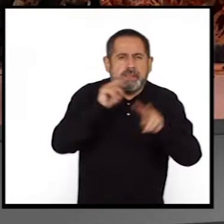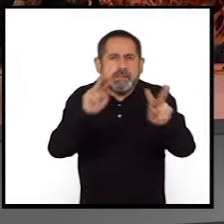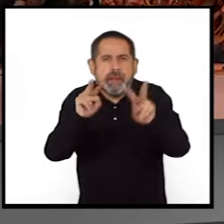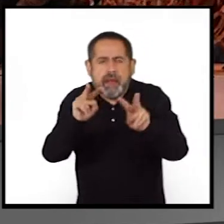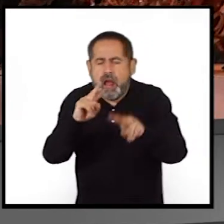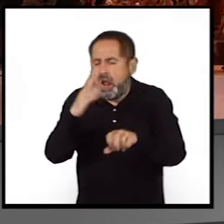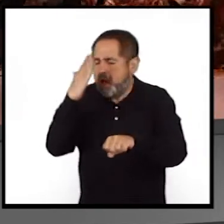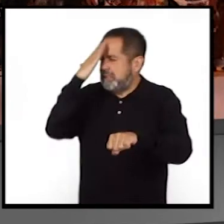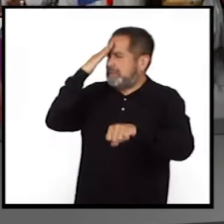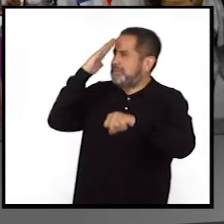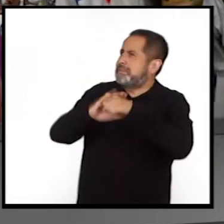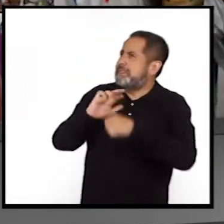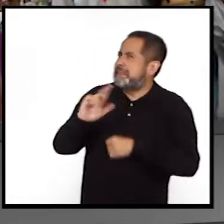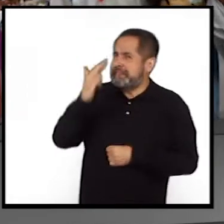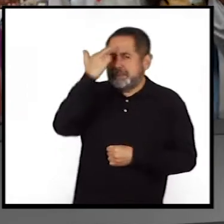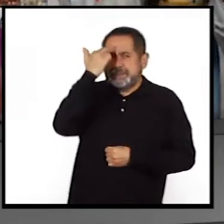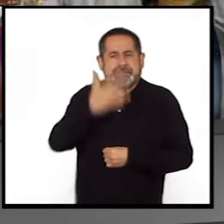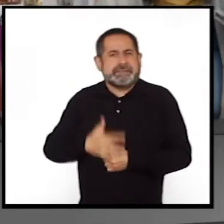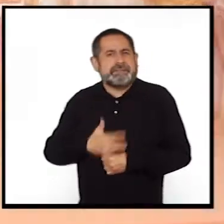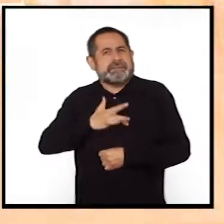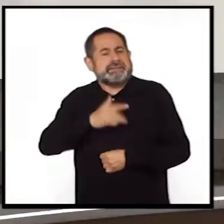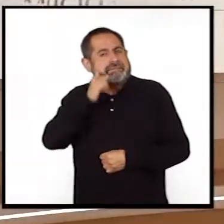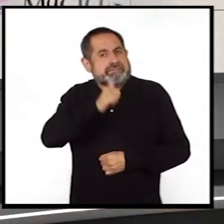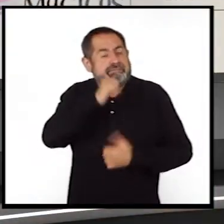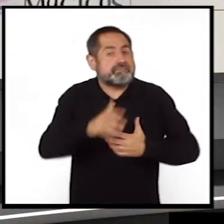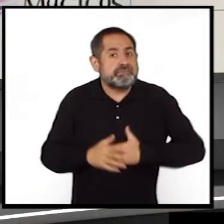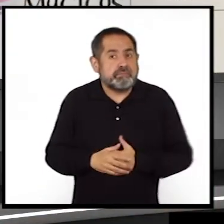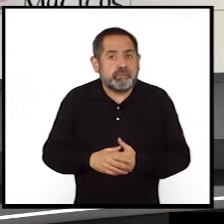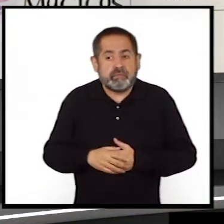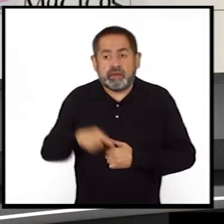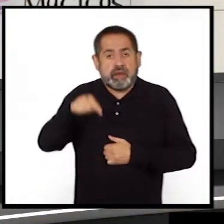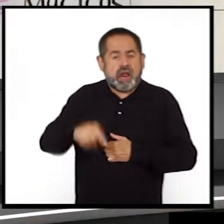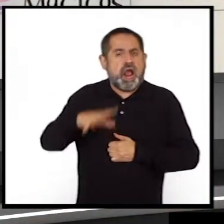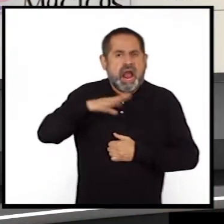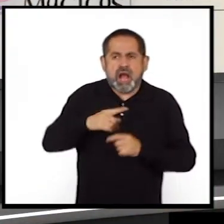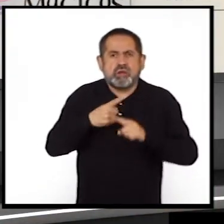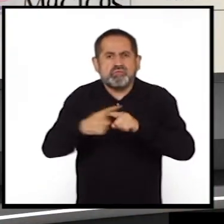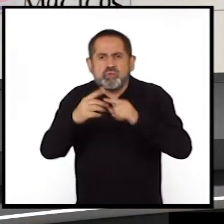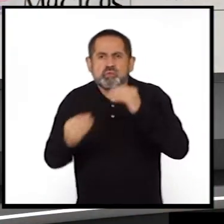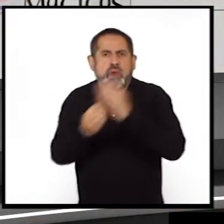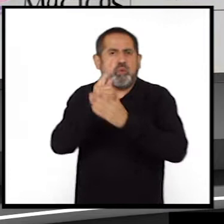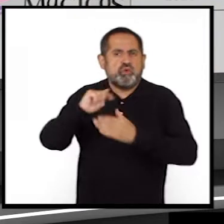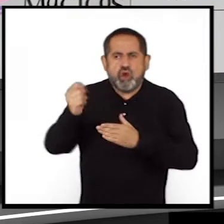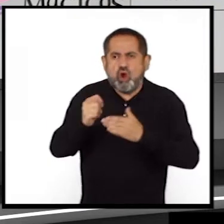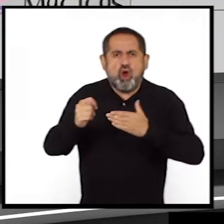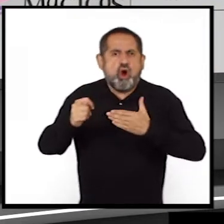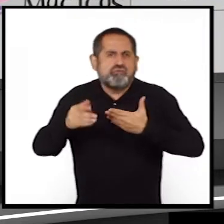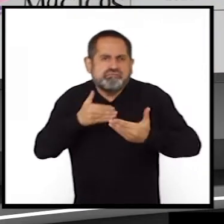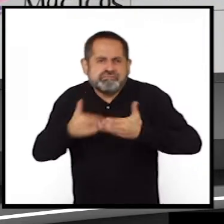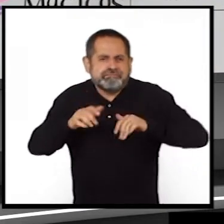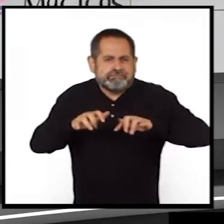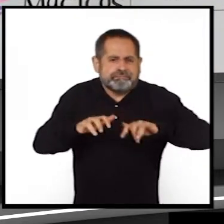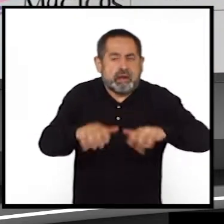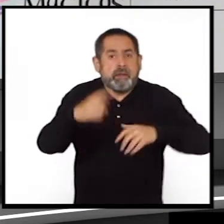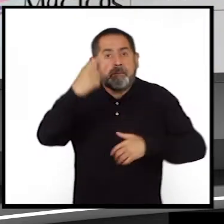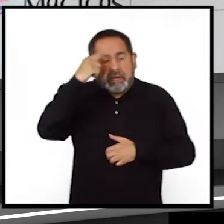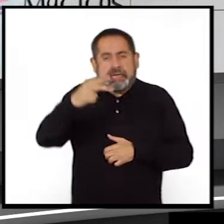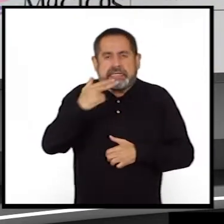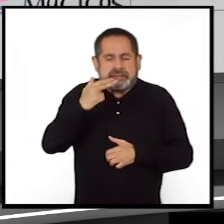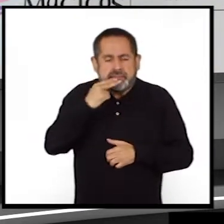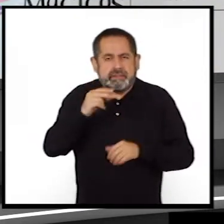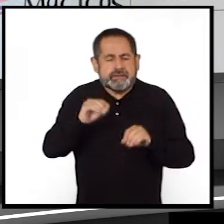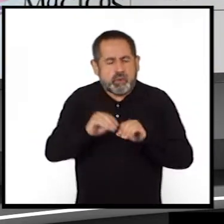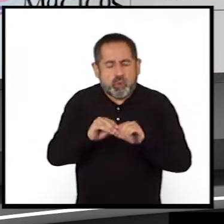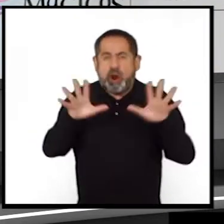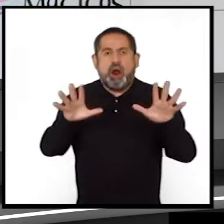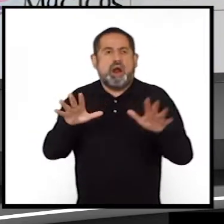y exitoso para todas y todos ustedes. Contaremos con elementos técnicos novedosos que harán de este tianguis un